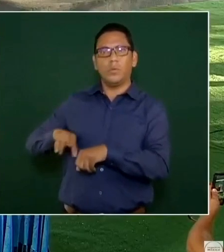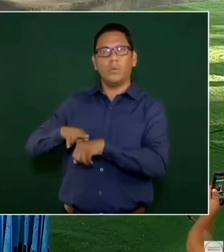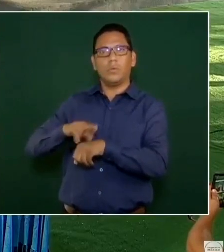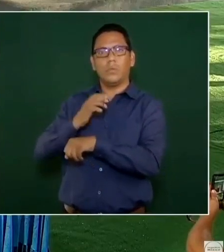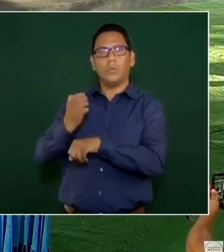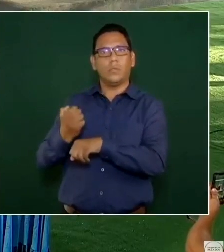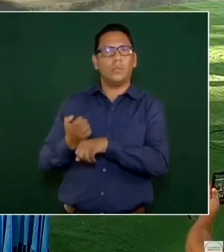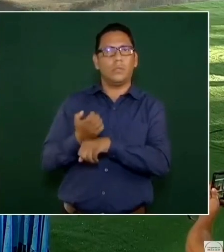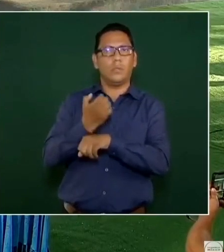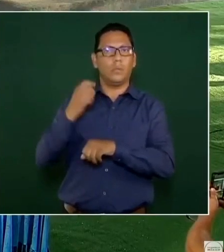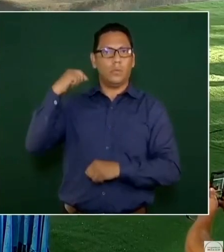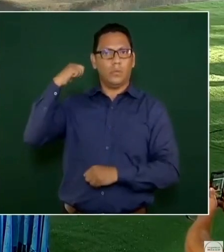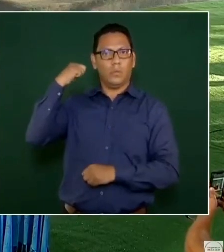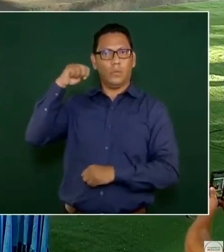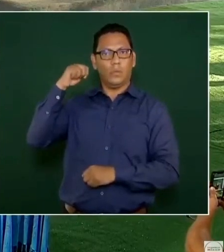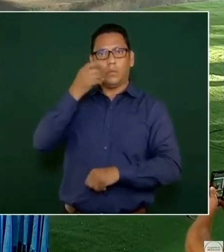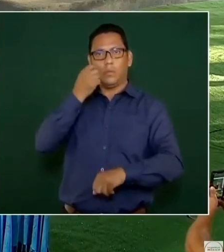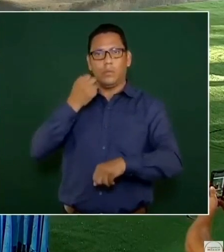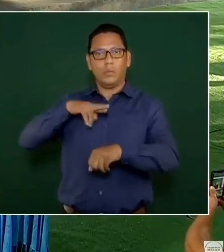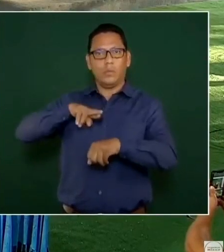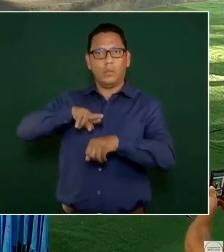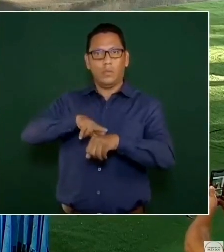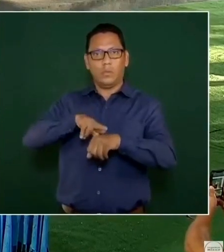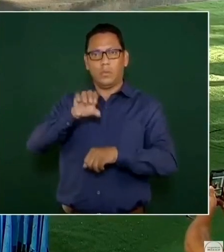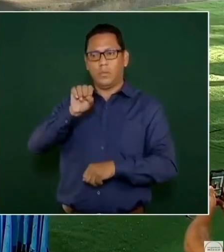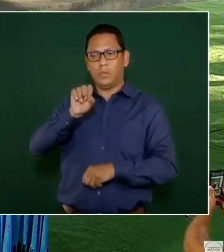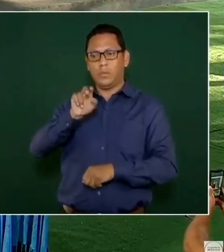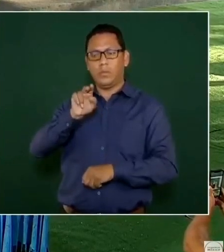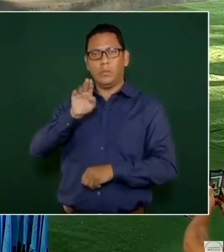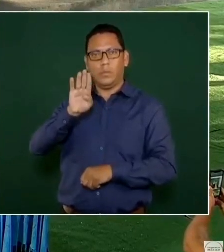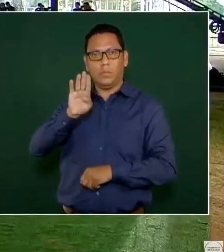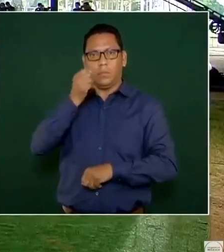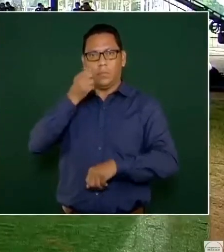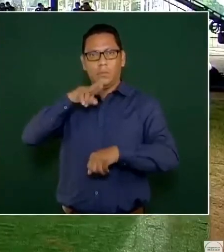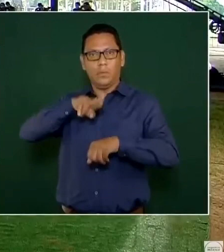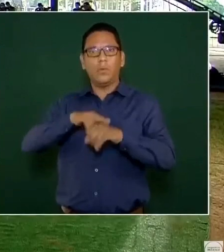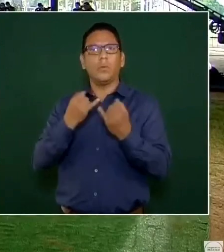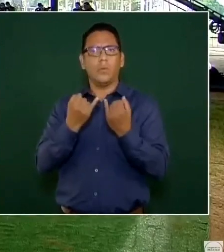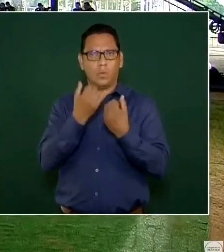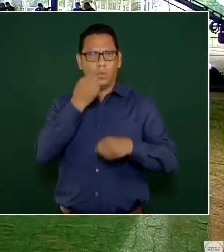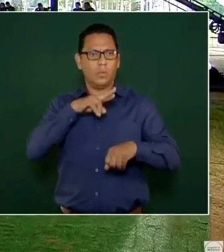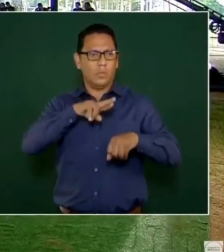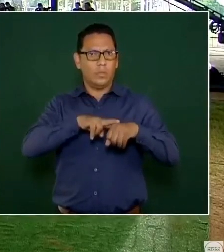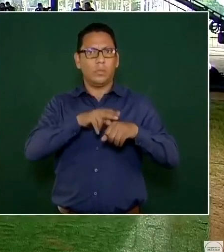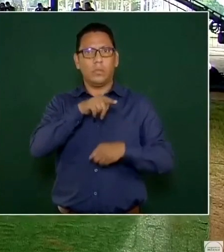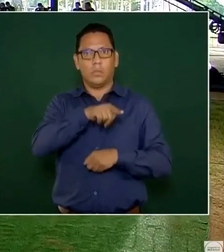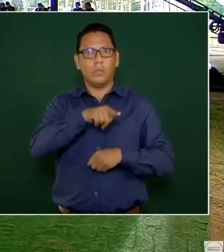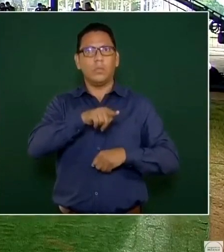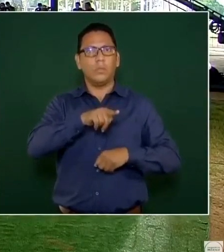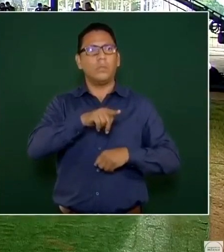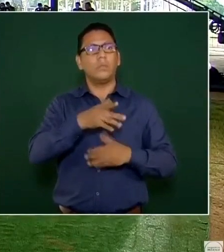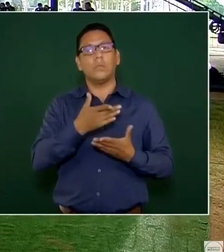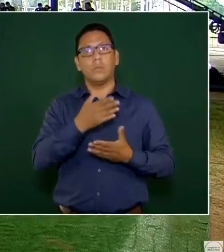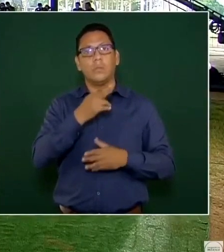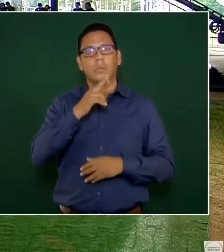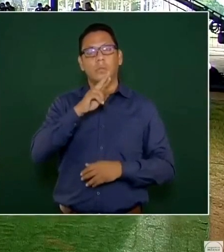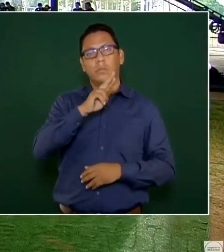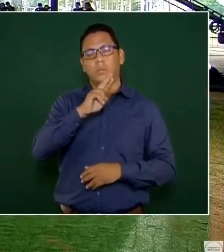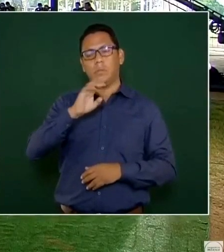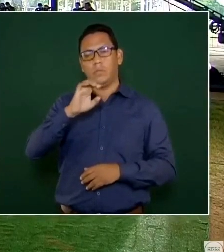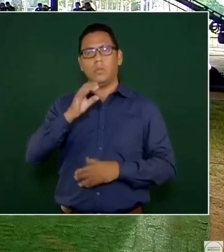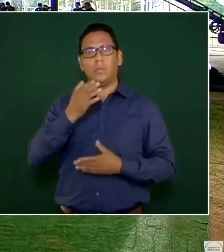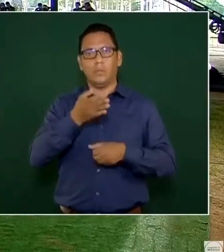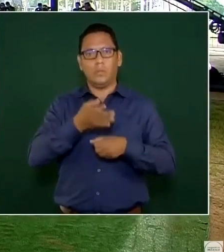señores secretarios, señor subsecretario, y también saludo al secretario de Relaciones Exteriores, Marcelo Ebrard, desde